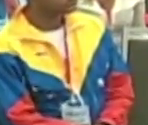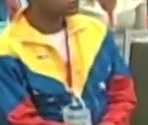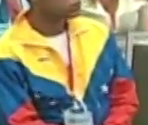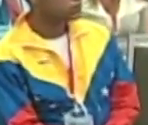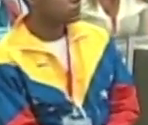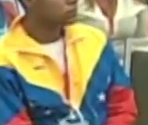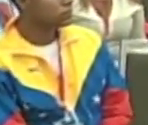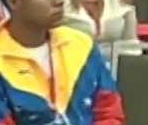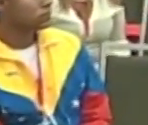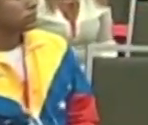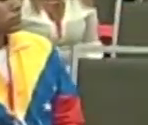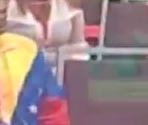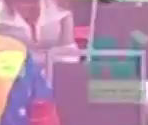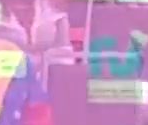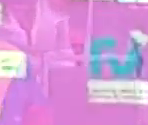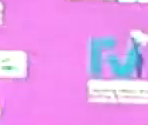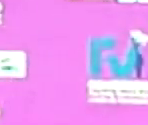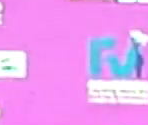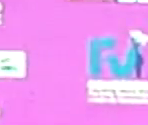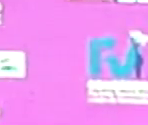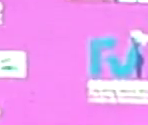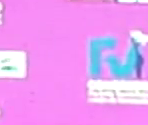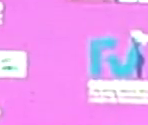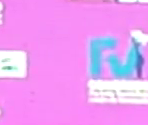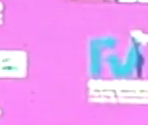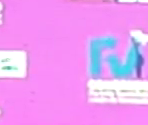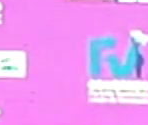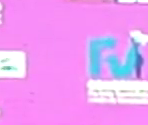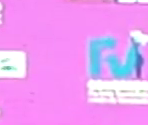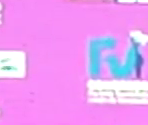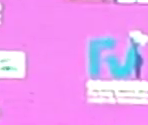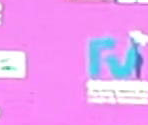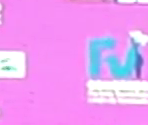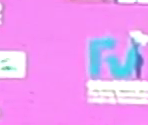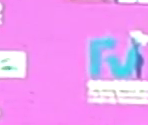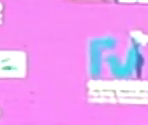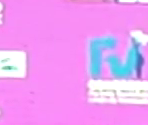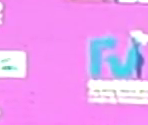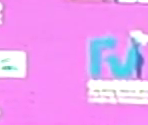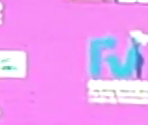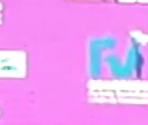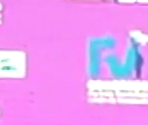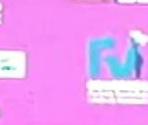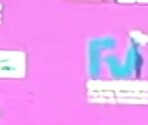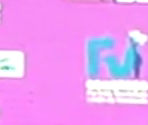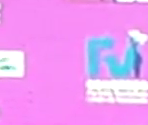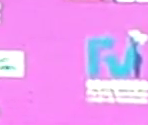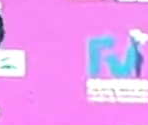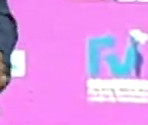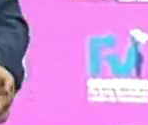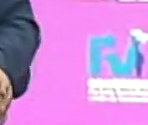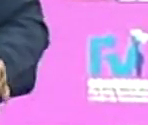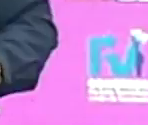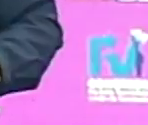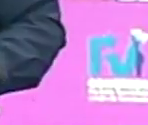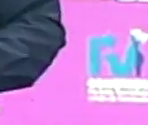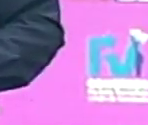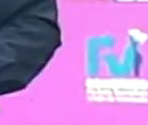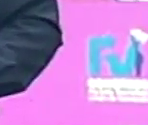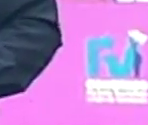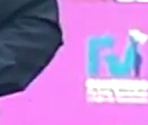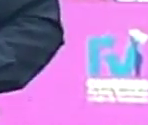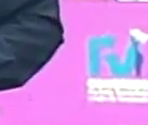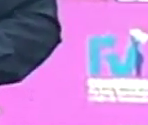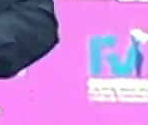ministros vicepresidentes soluciones compañeros congresistas el partido socialista unido de venezuela